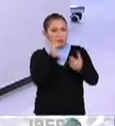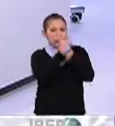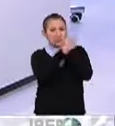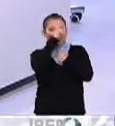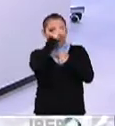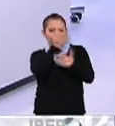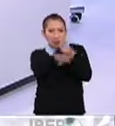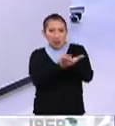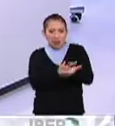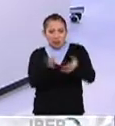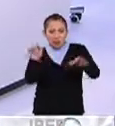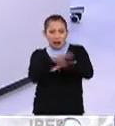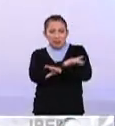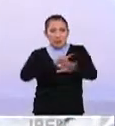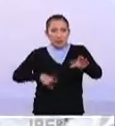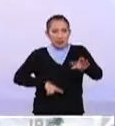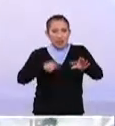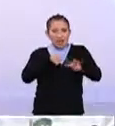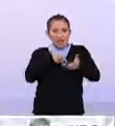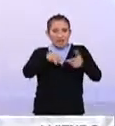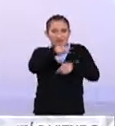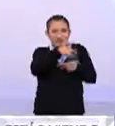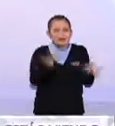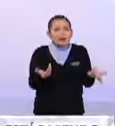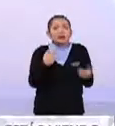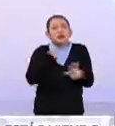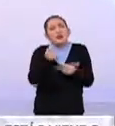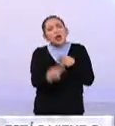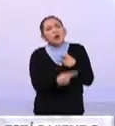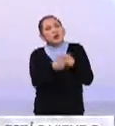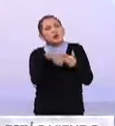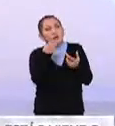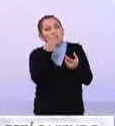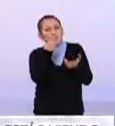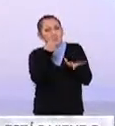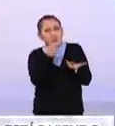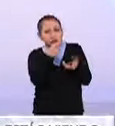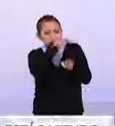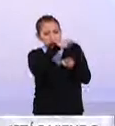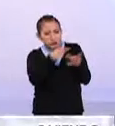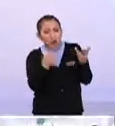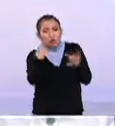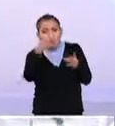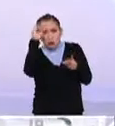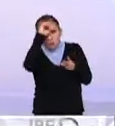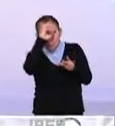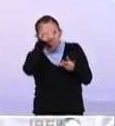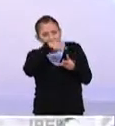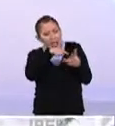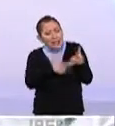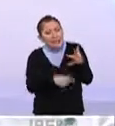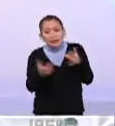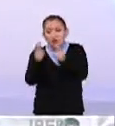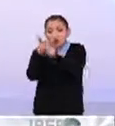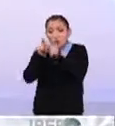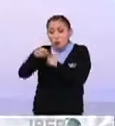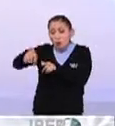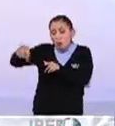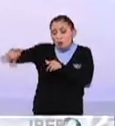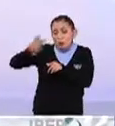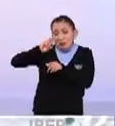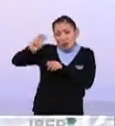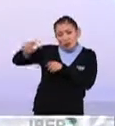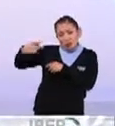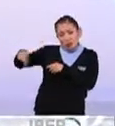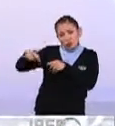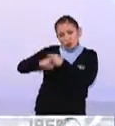nuestro país, con el cambio de gobierno. Yo quisiera preguntarte, ¿qué tanto tiene que ver, es desde tu perspectiva, estas caravanas con esa